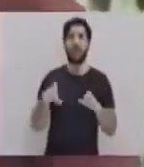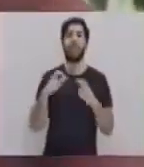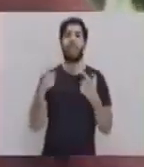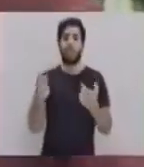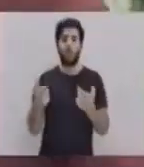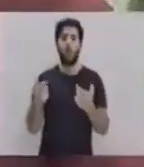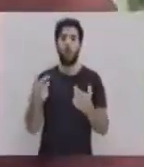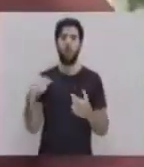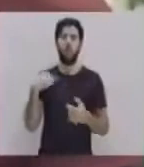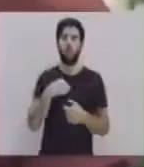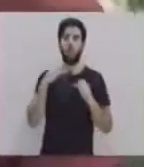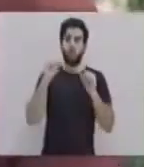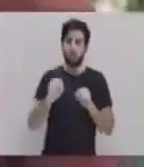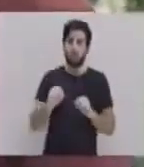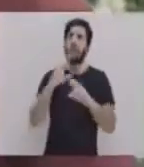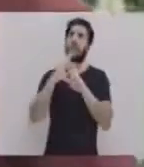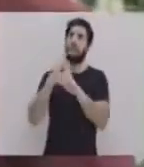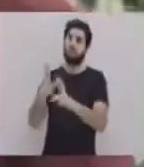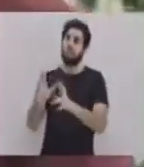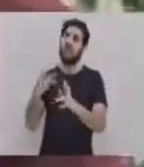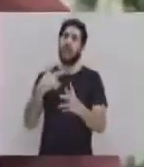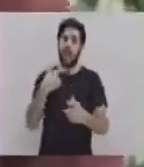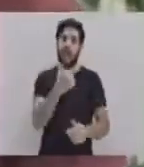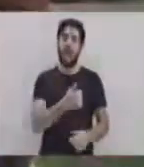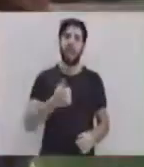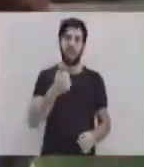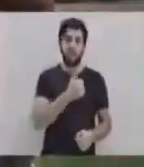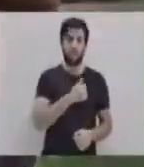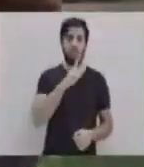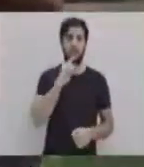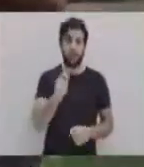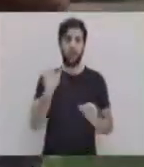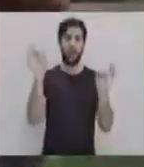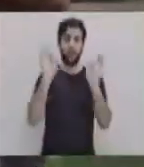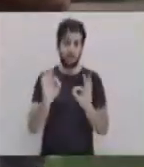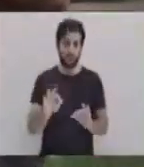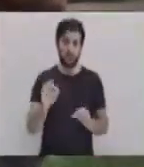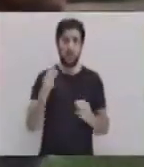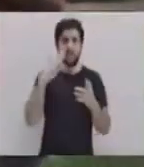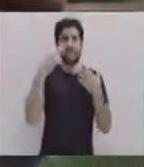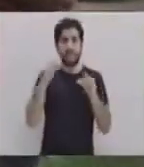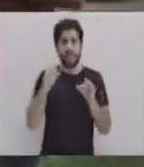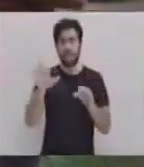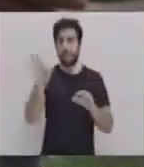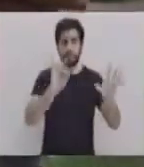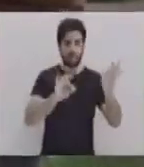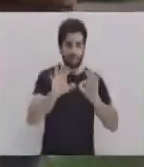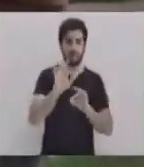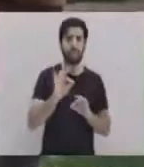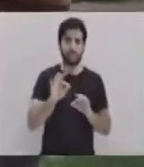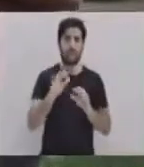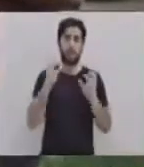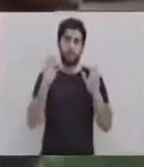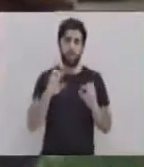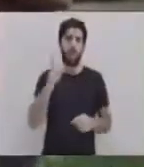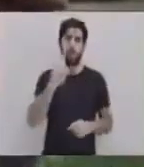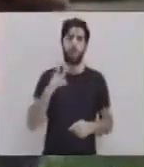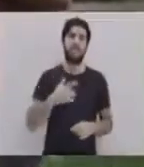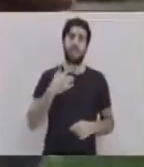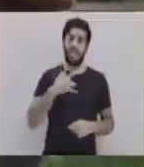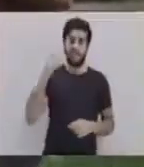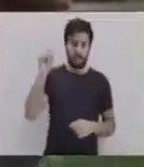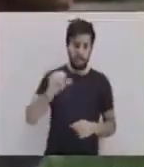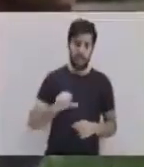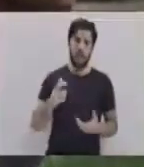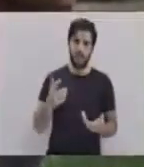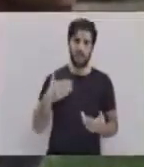las personas se dan cuenta de que uno tiene empatía por ellas, pues de igual manera se espera algo recíproco también, ¿verdad? Y la comunicación asertiva siempre